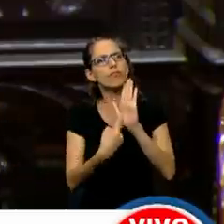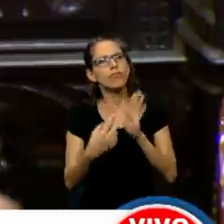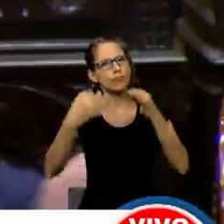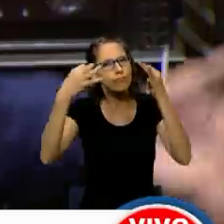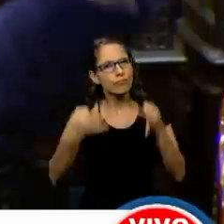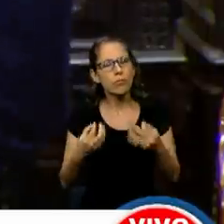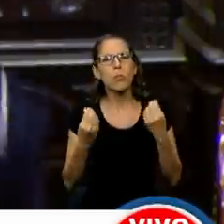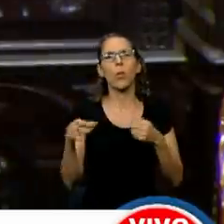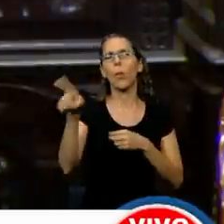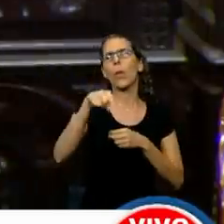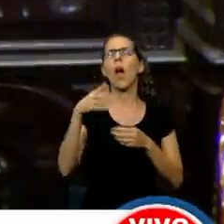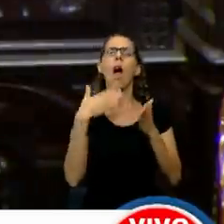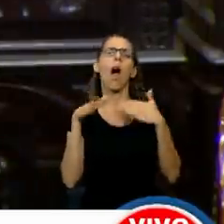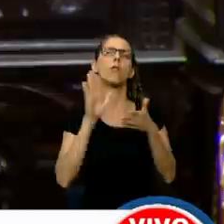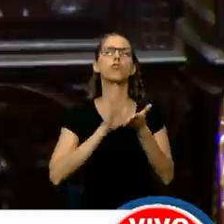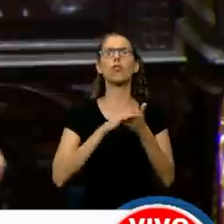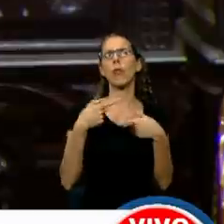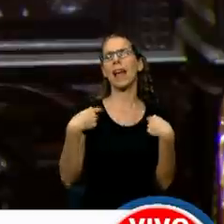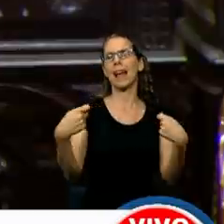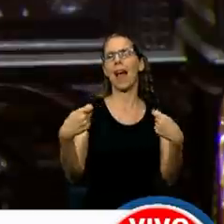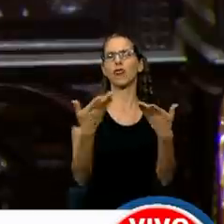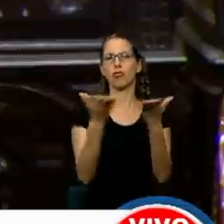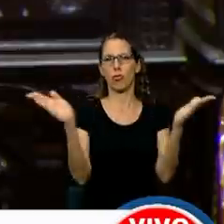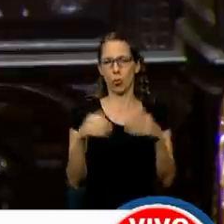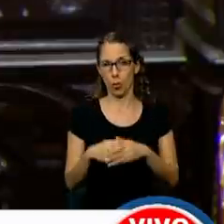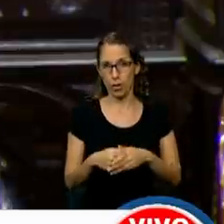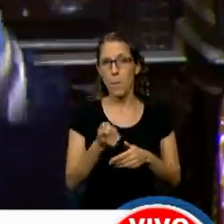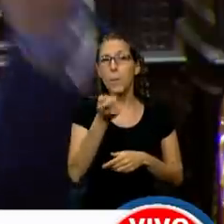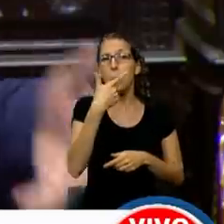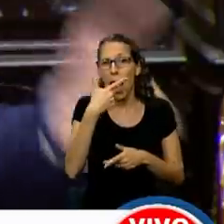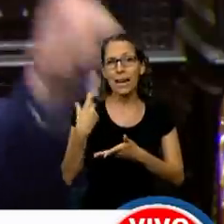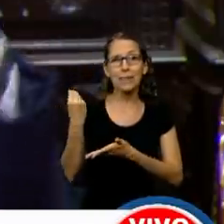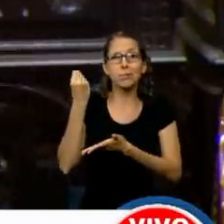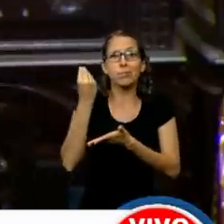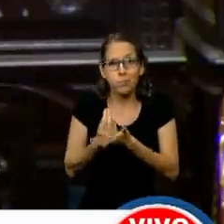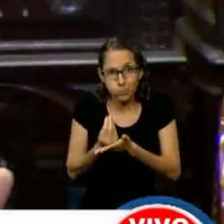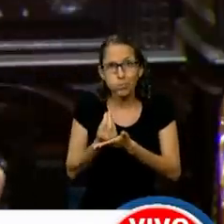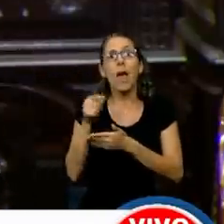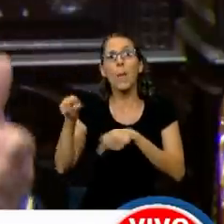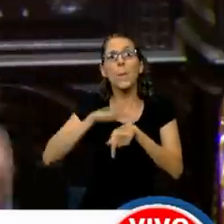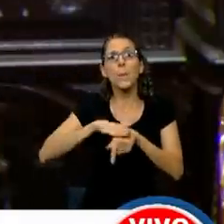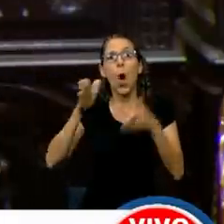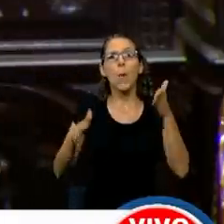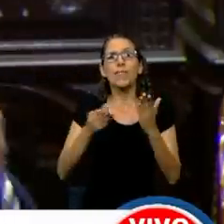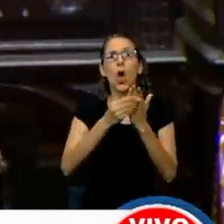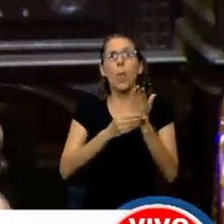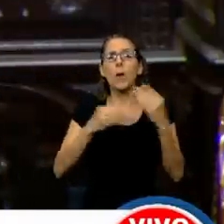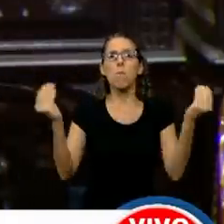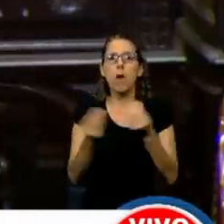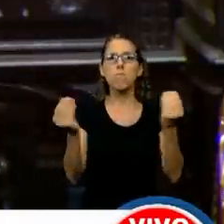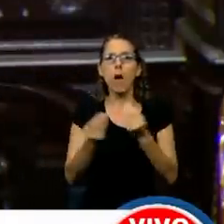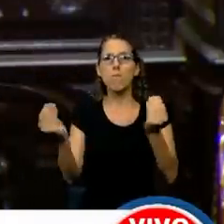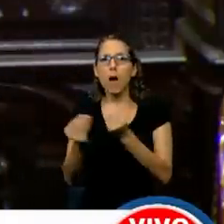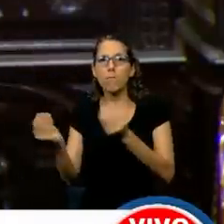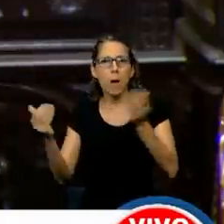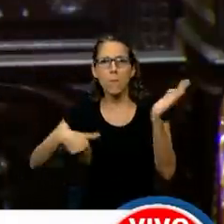del gasto público mauricio macri fue el presidente que más ministros tuvo en la historia democrática de